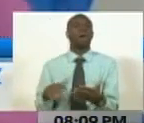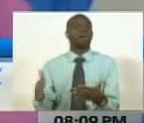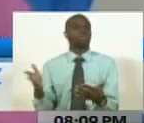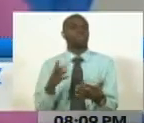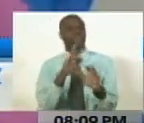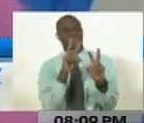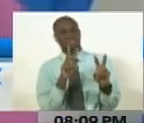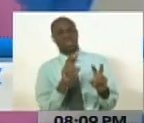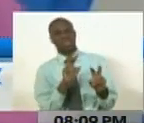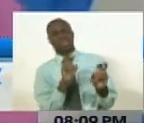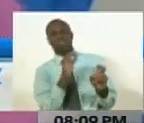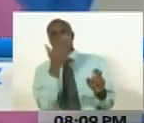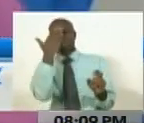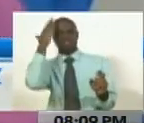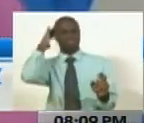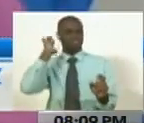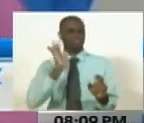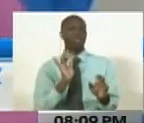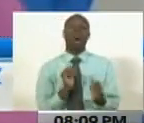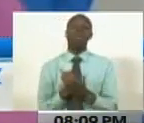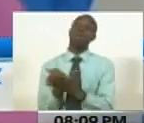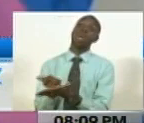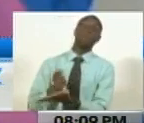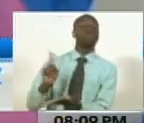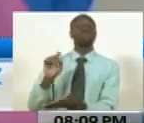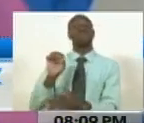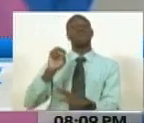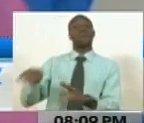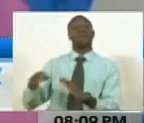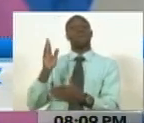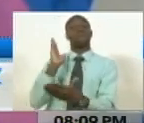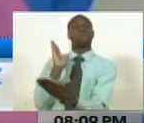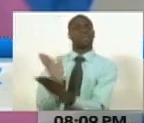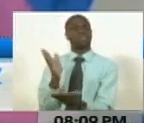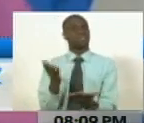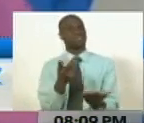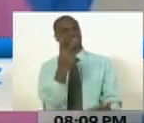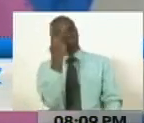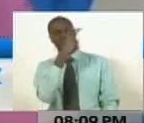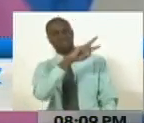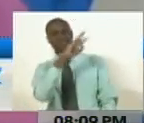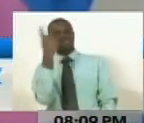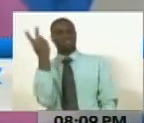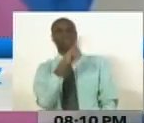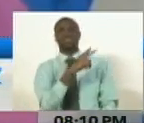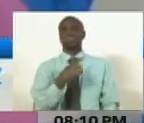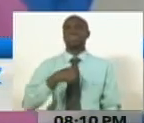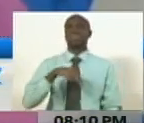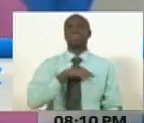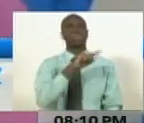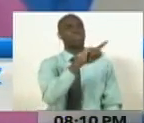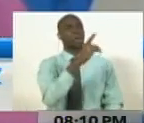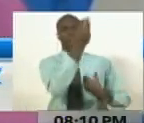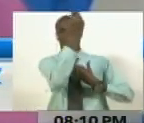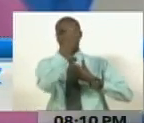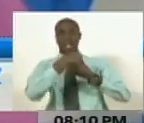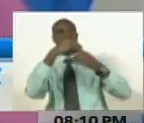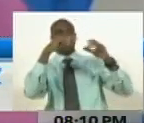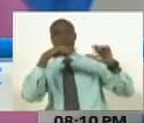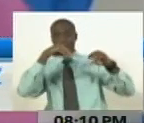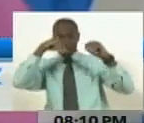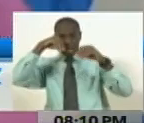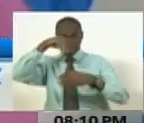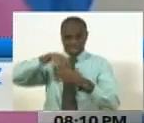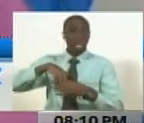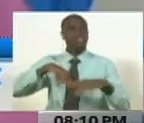hipócrita, de ayudar. No aceptamos ninguna intervención.